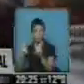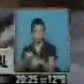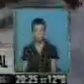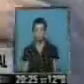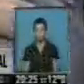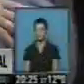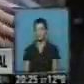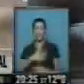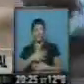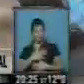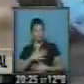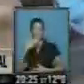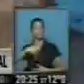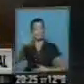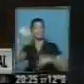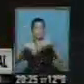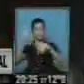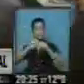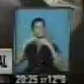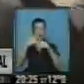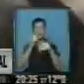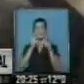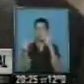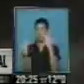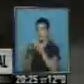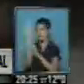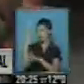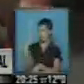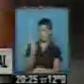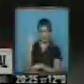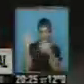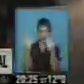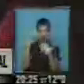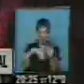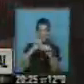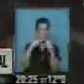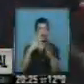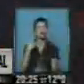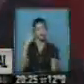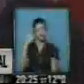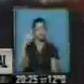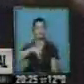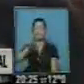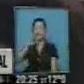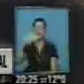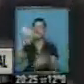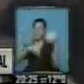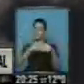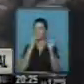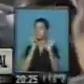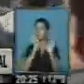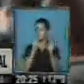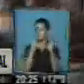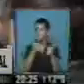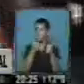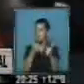Estamos contentos. Vamos a hacer una elección mucho mejor que las primarias todavía. Creo que vamos a lograr una muy buena elección. Ojalá